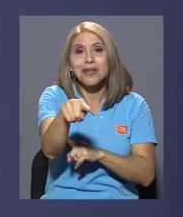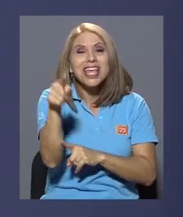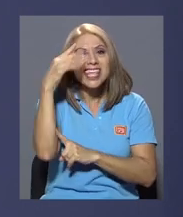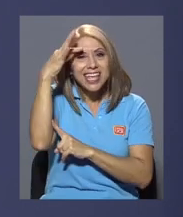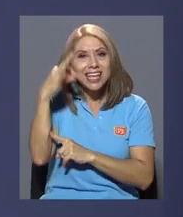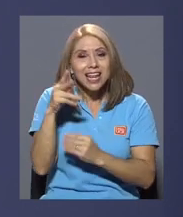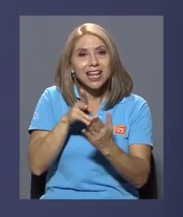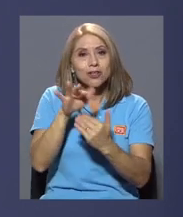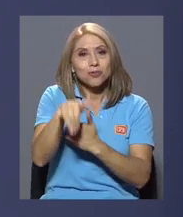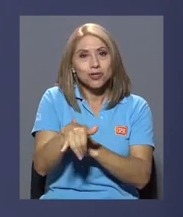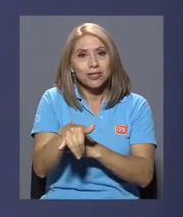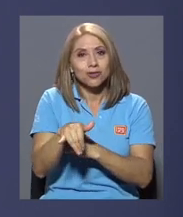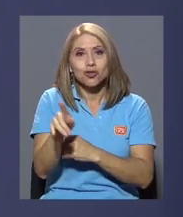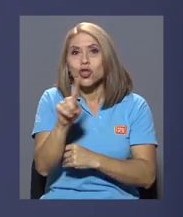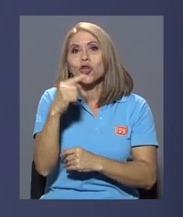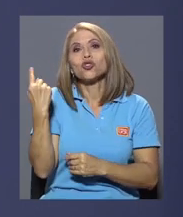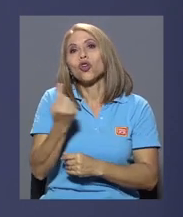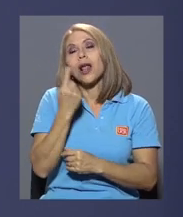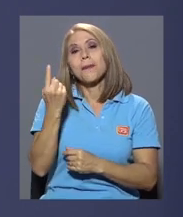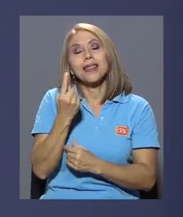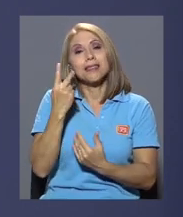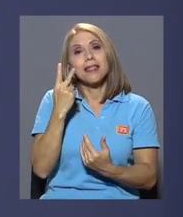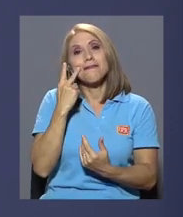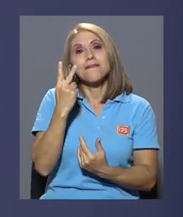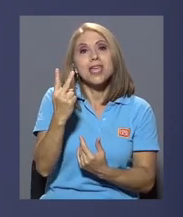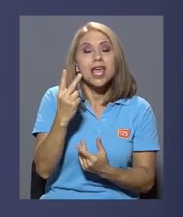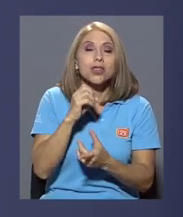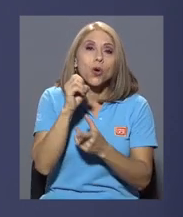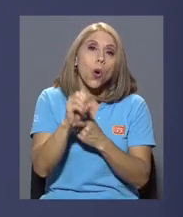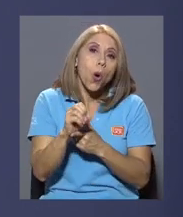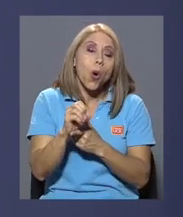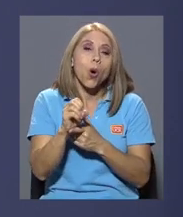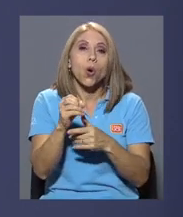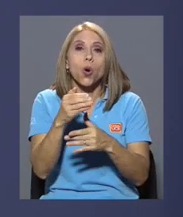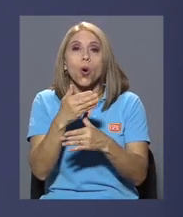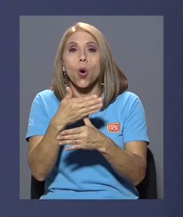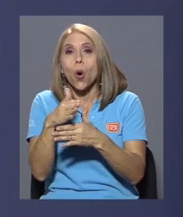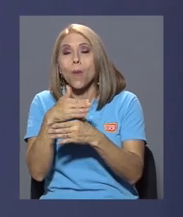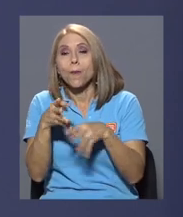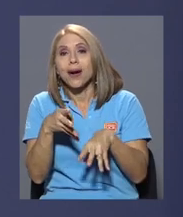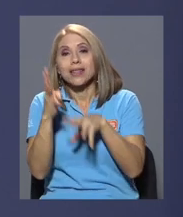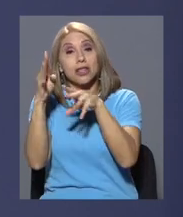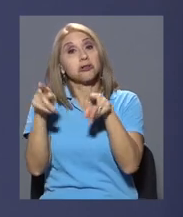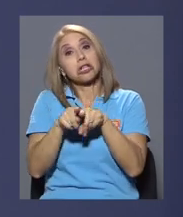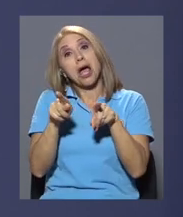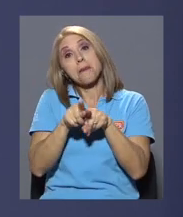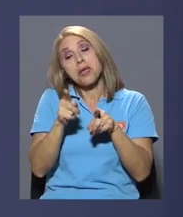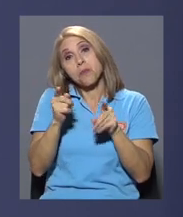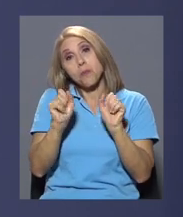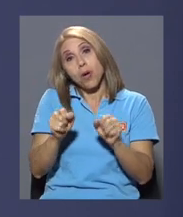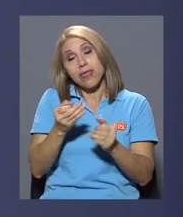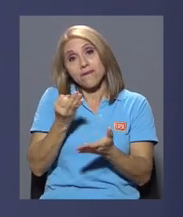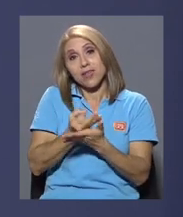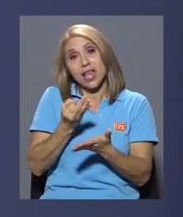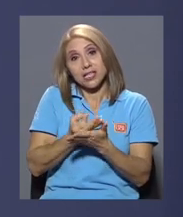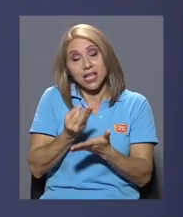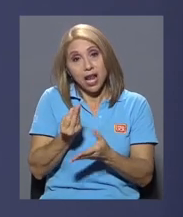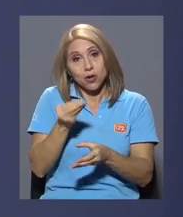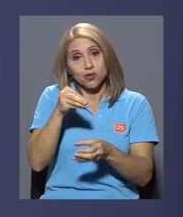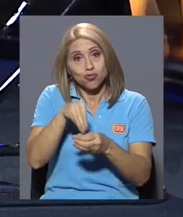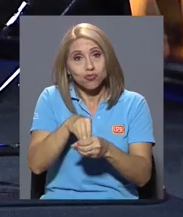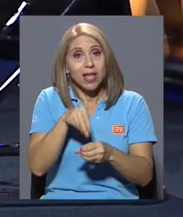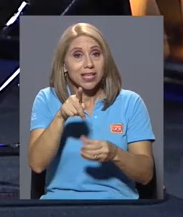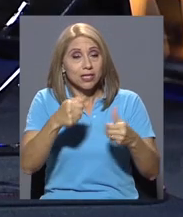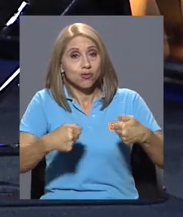proyectos no solo viéndolos o compartiéndolo sino tal vez eventualmente financiando los que salen puede ser un